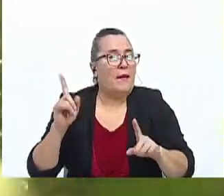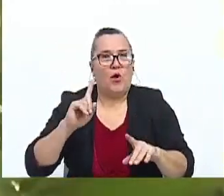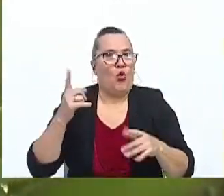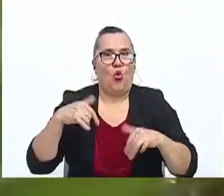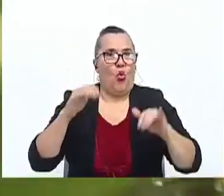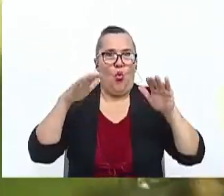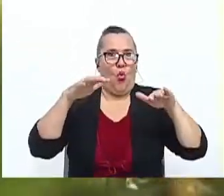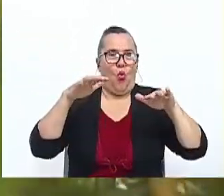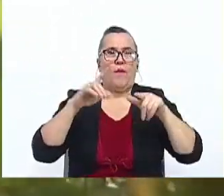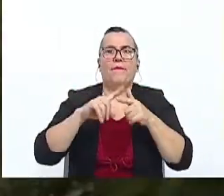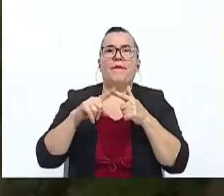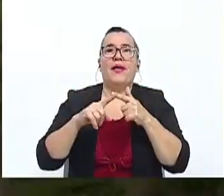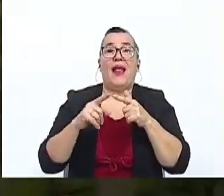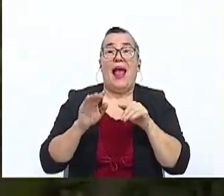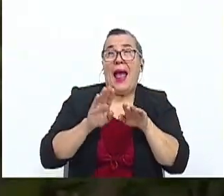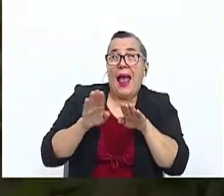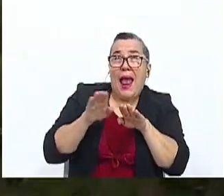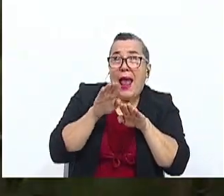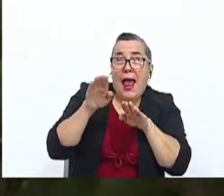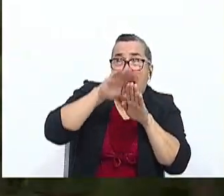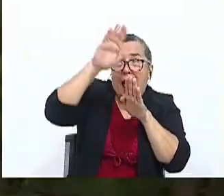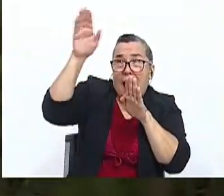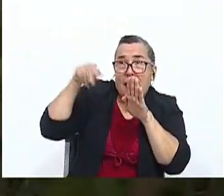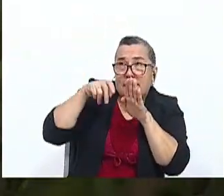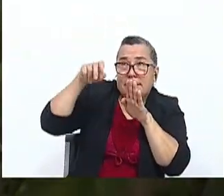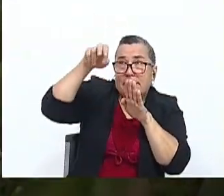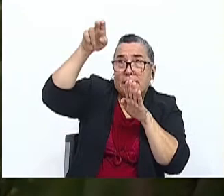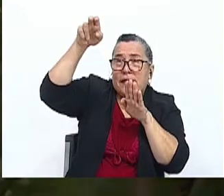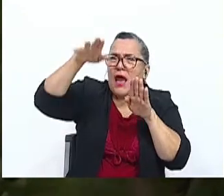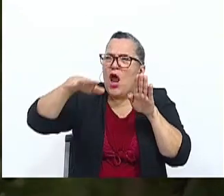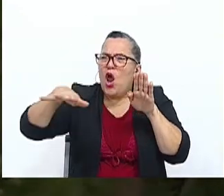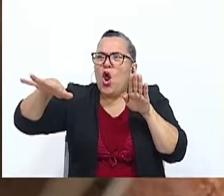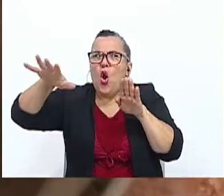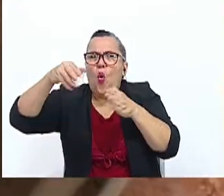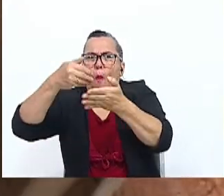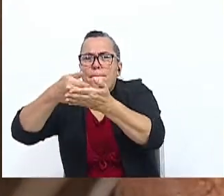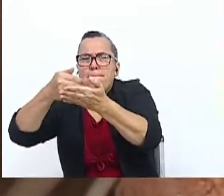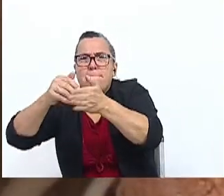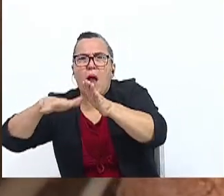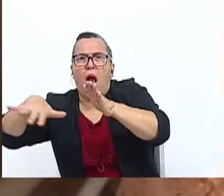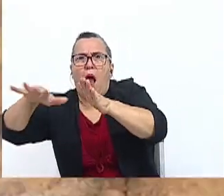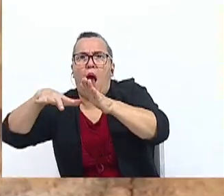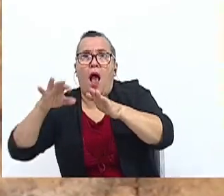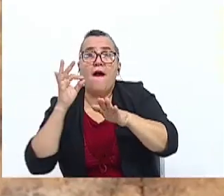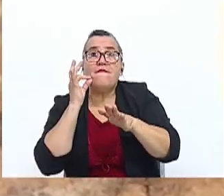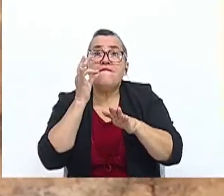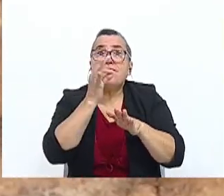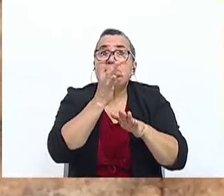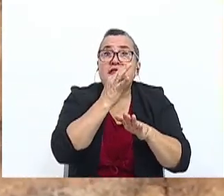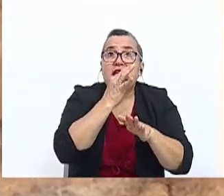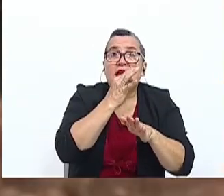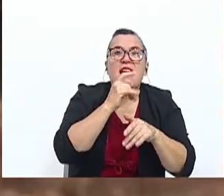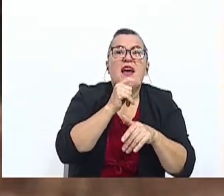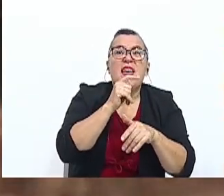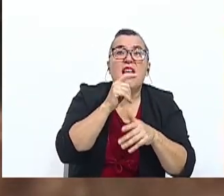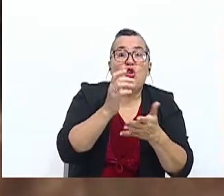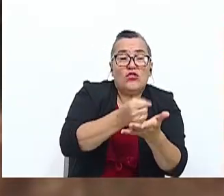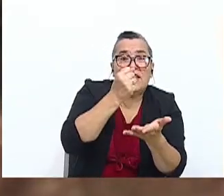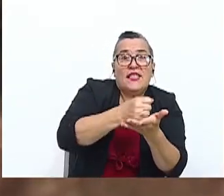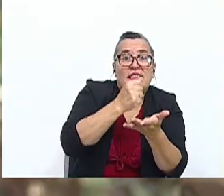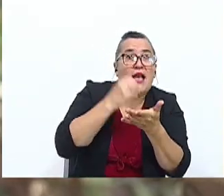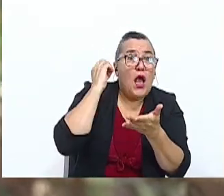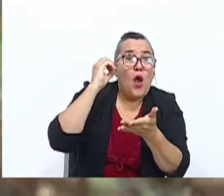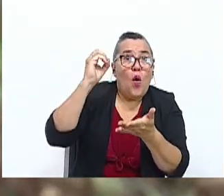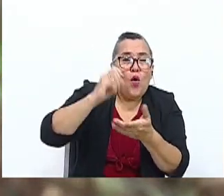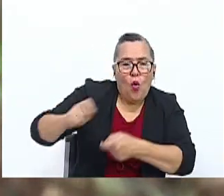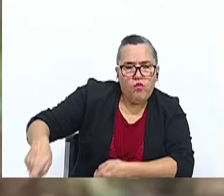La razón es que, quebrada arriba, en el cerro y en el pantano de esta finca fronteriza, los coligalleros cavan y revuelven la tierra para